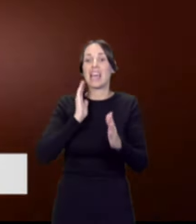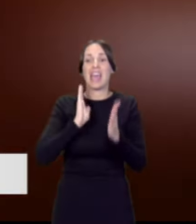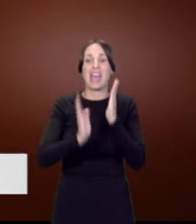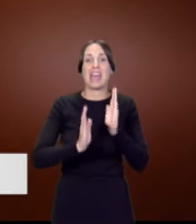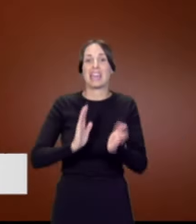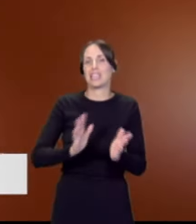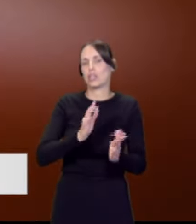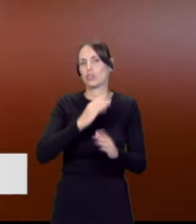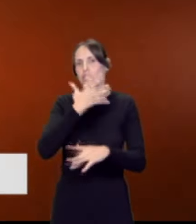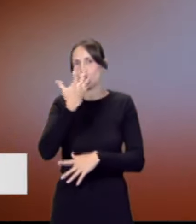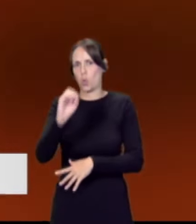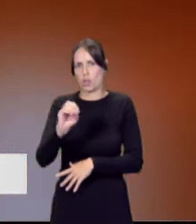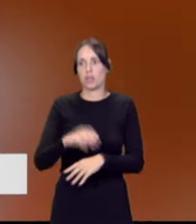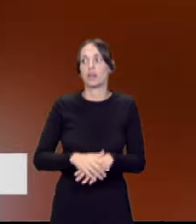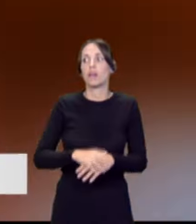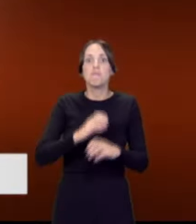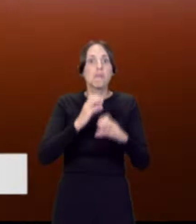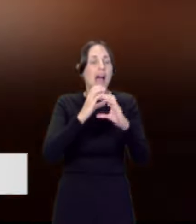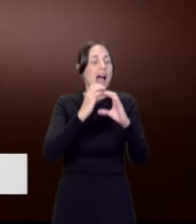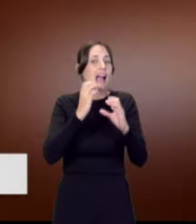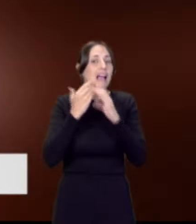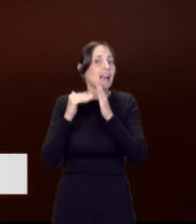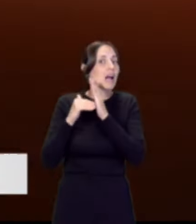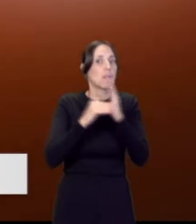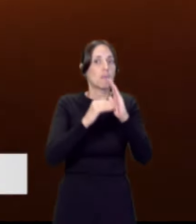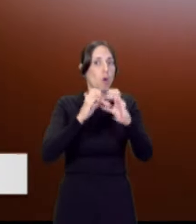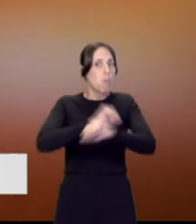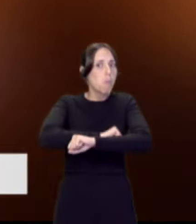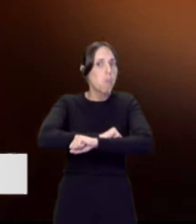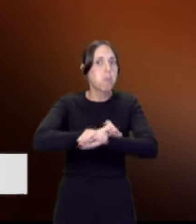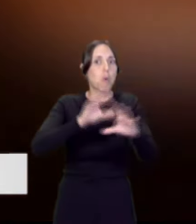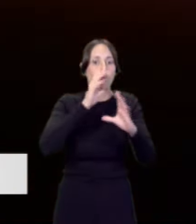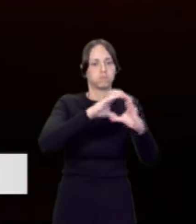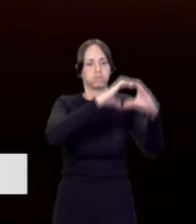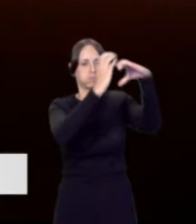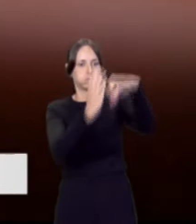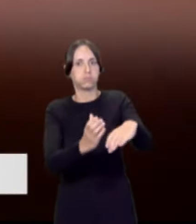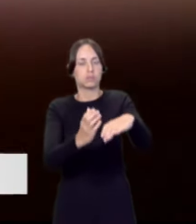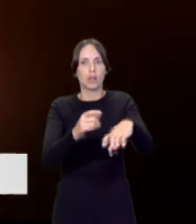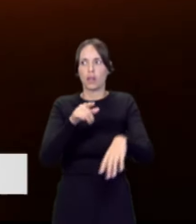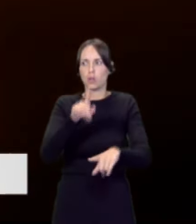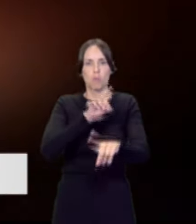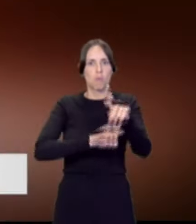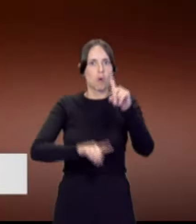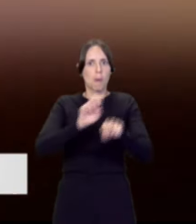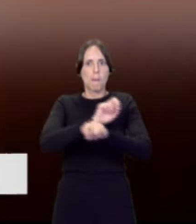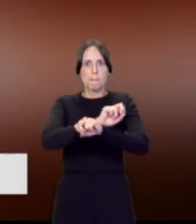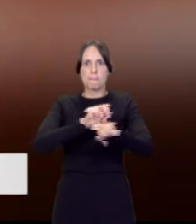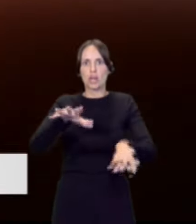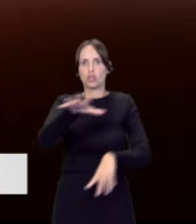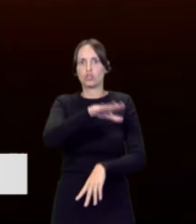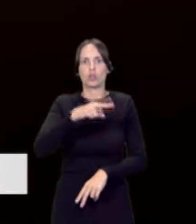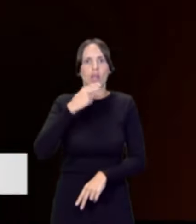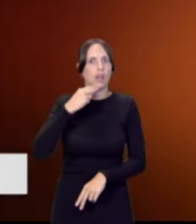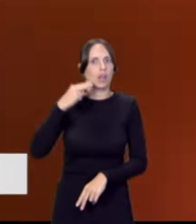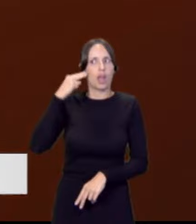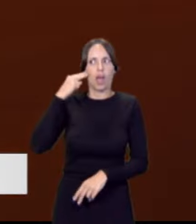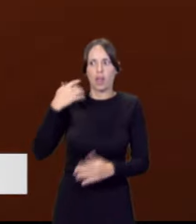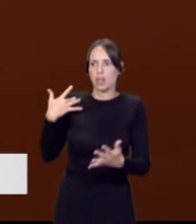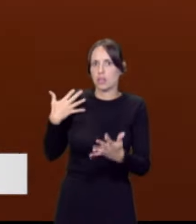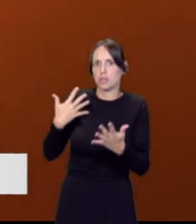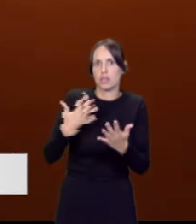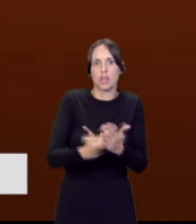por los aires después de volcar en la carretera. Este siniestro es uno de los peores que se han producido en los últimos tiempos en este país africano, que es el